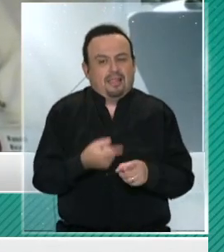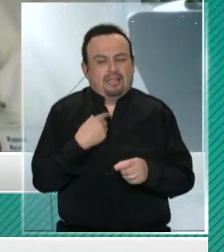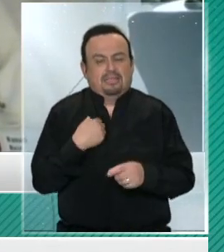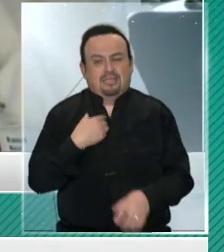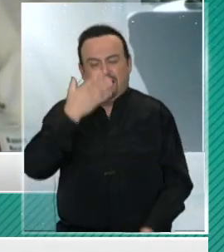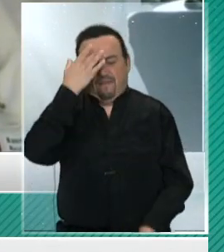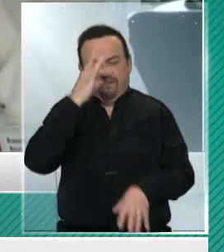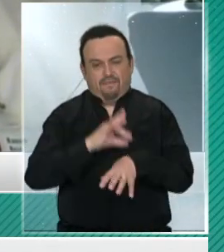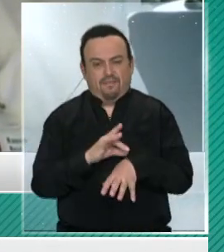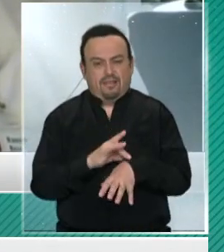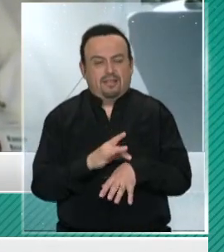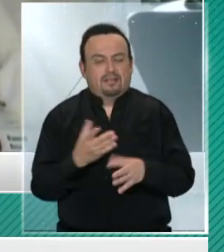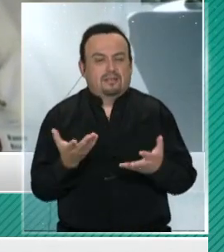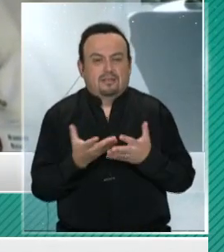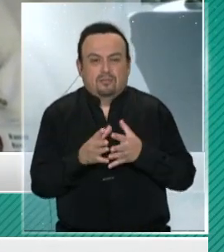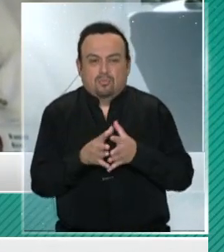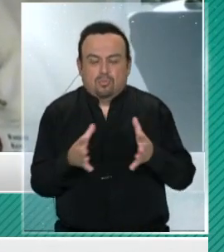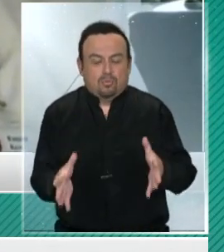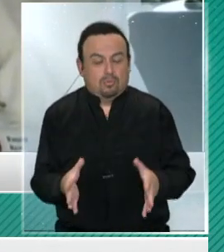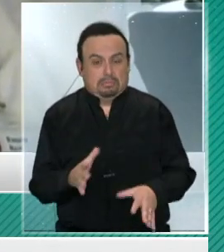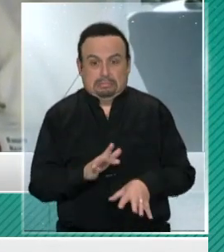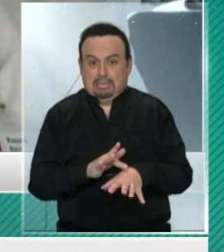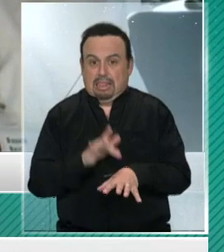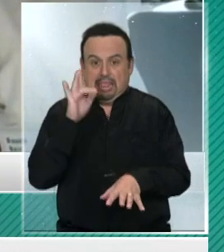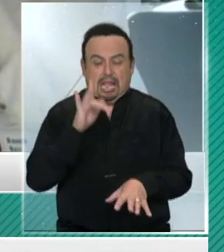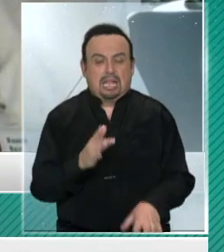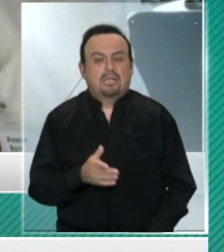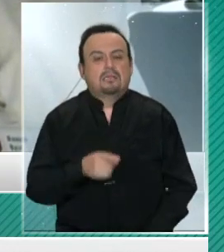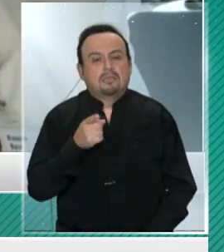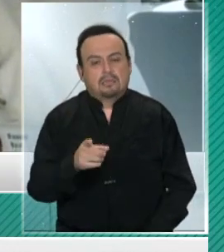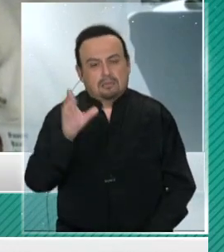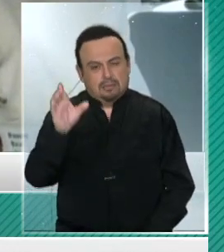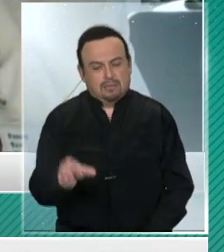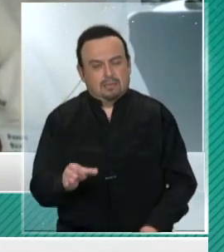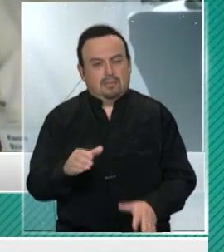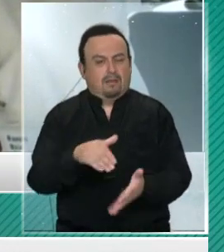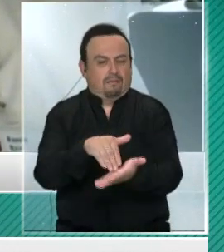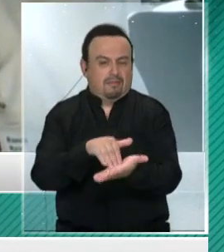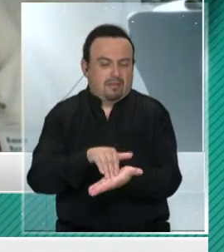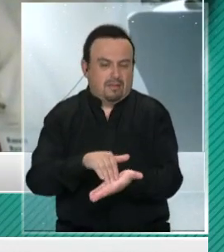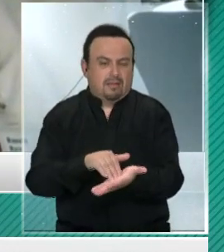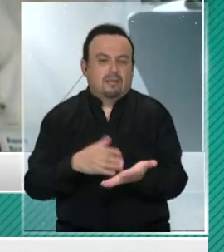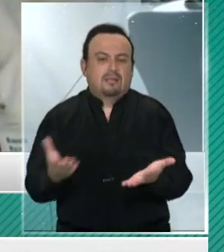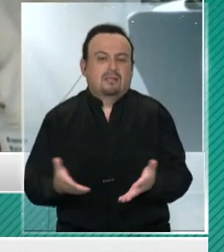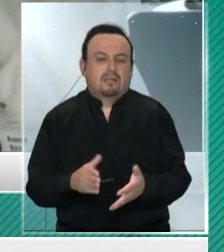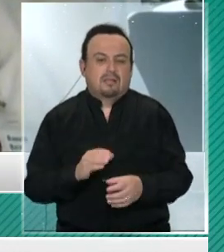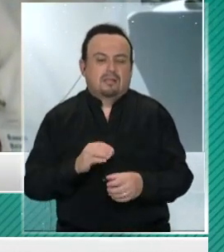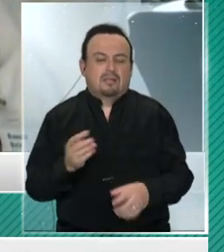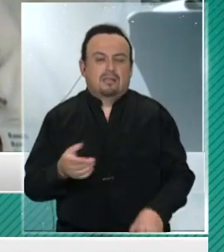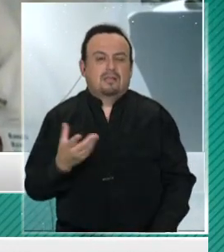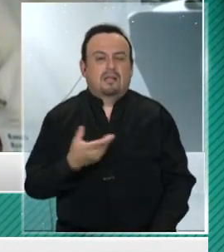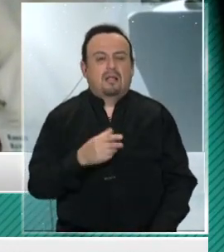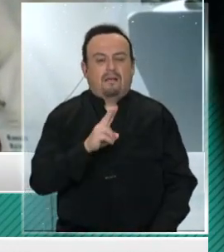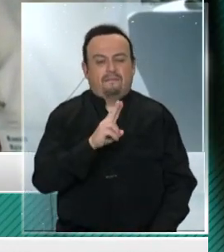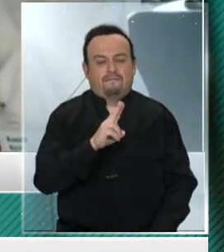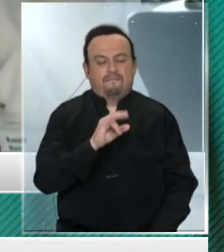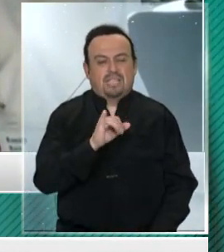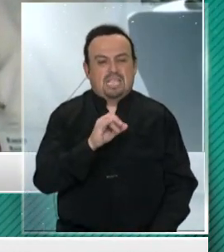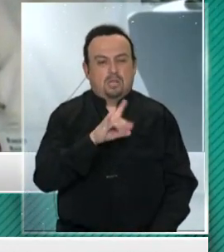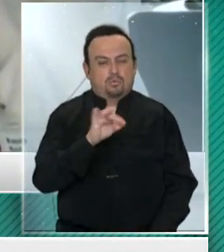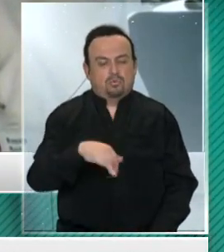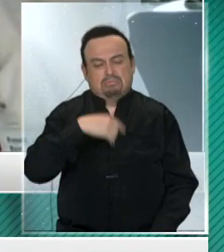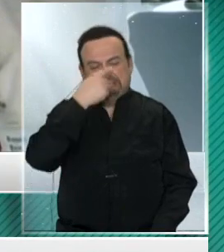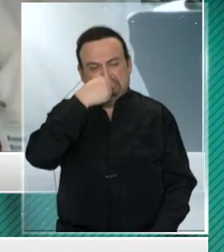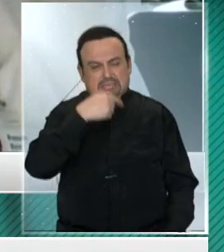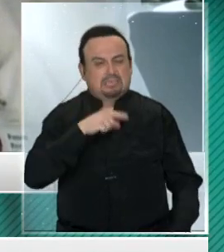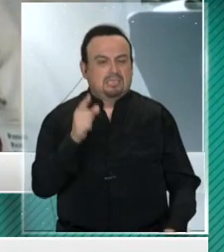de enfermedades que terminan siendo muy graves, sobre todo en pacientes vulnerables. Por ejemplo, si hablamos del virus sincicial, las guaguitas, los más chiquititos,